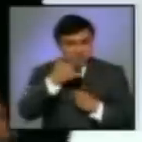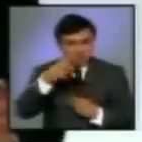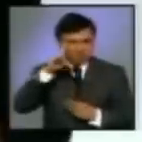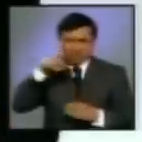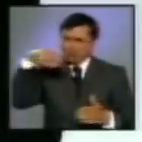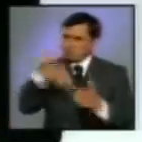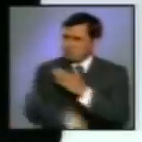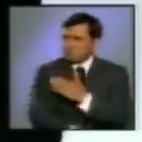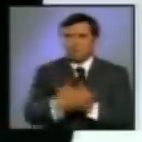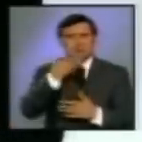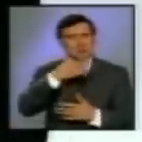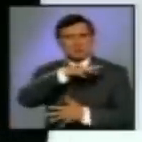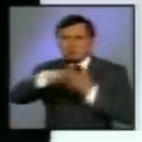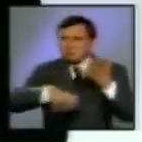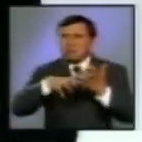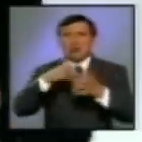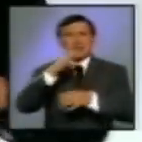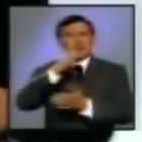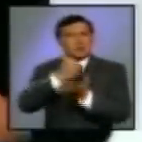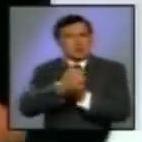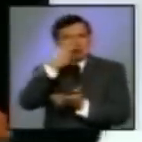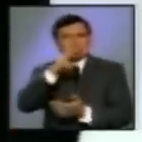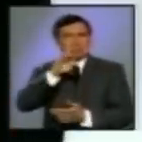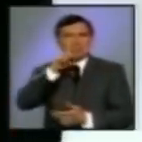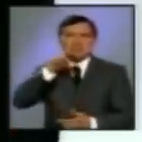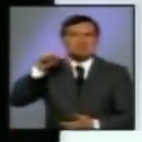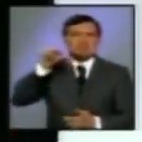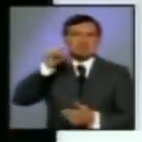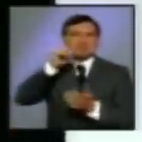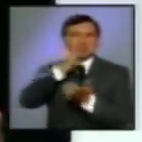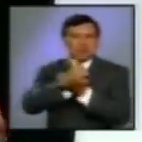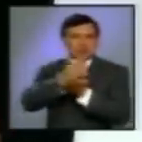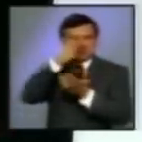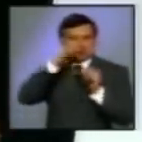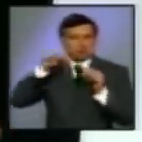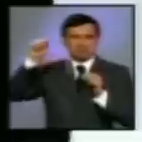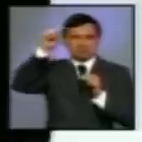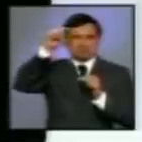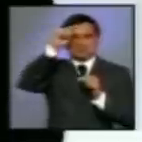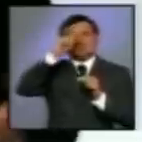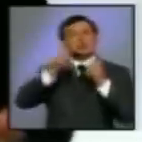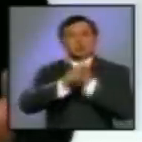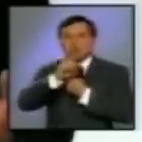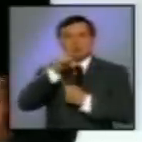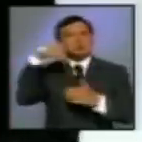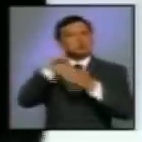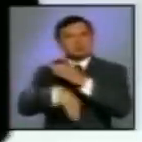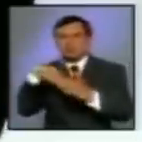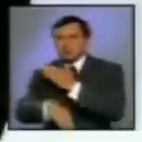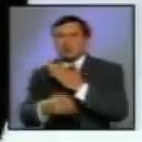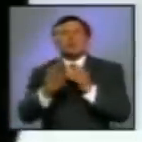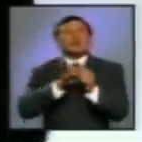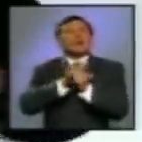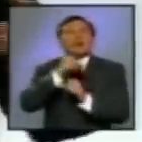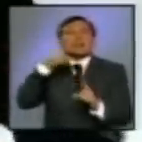ha destruido a las ciudades de México, ha generado esta, digamos, suburbanización de las ciudades, les ha quitado contenido,